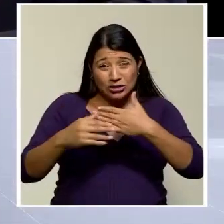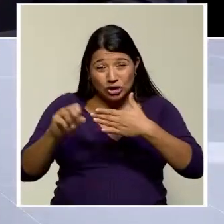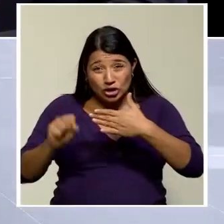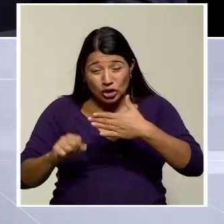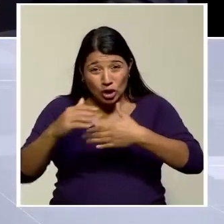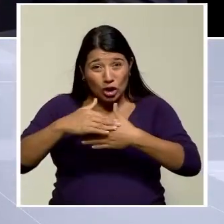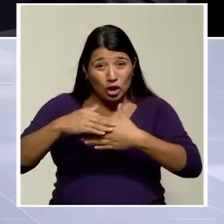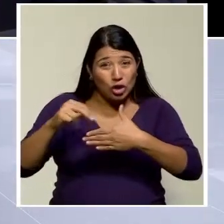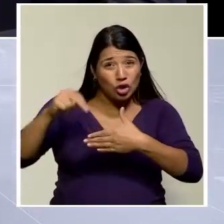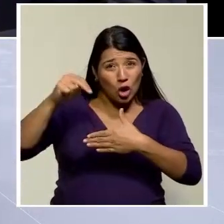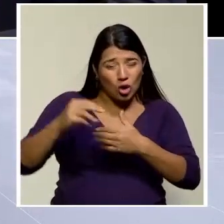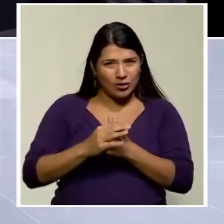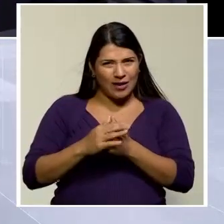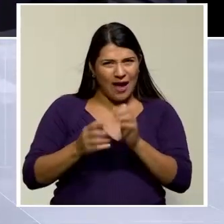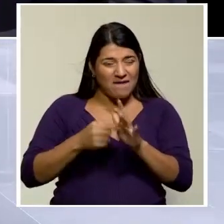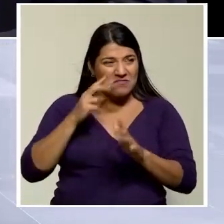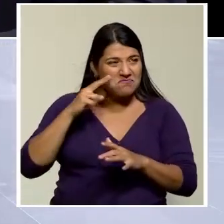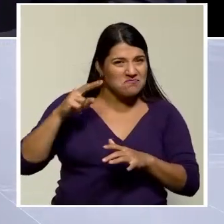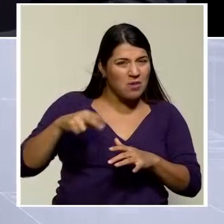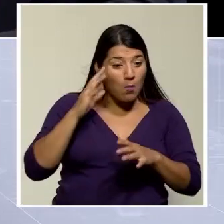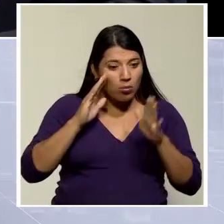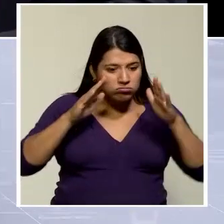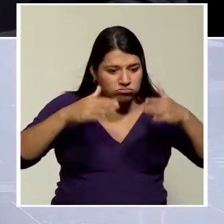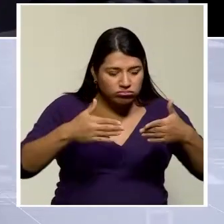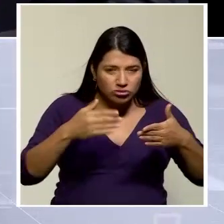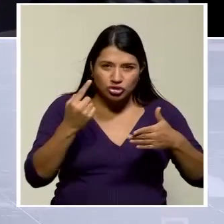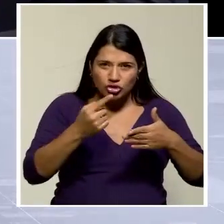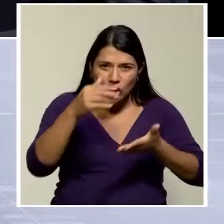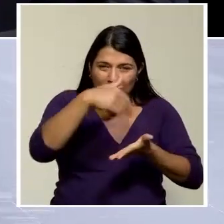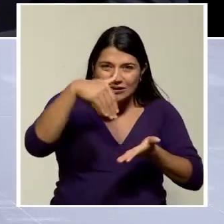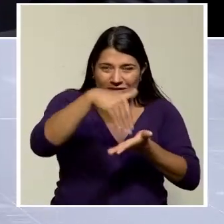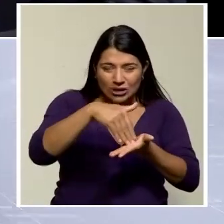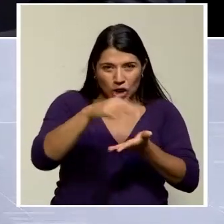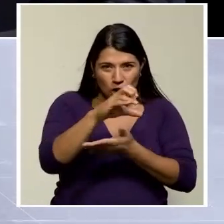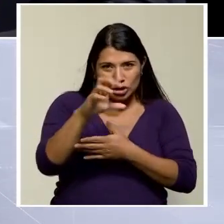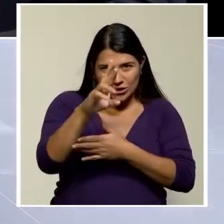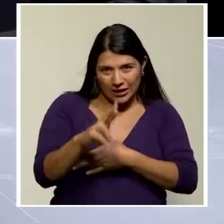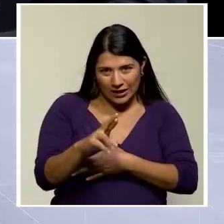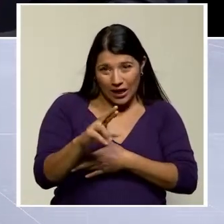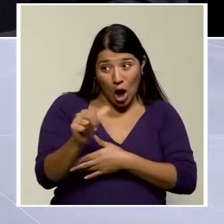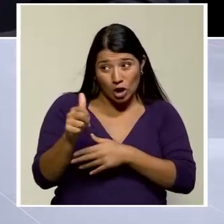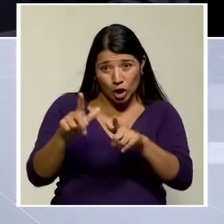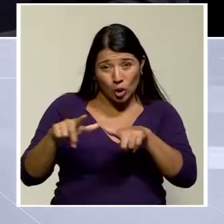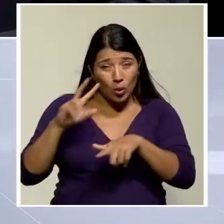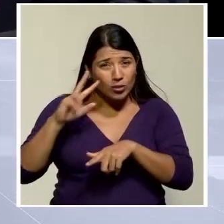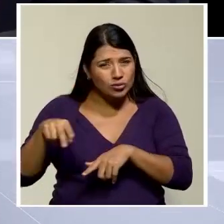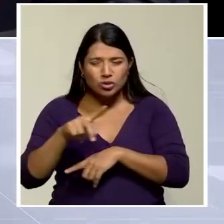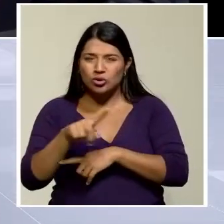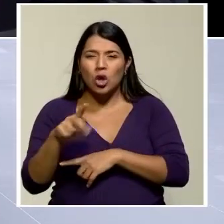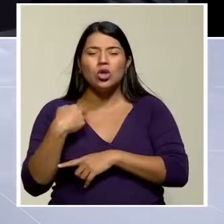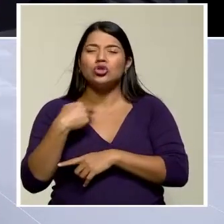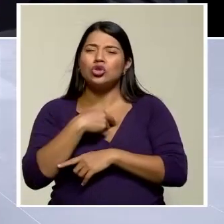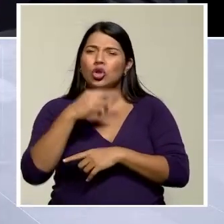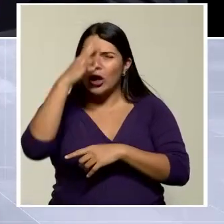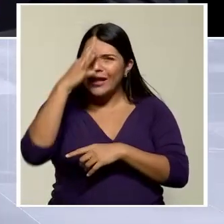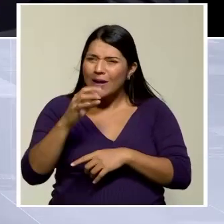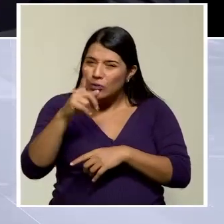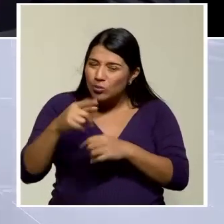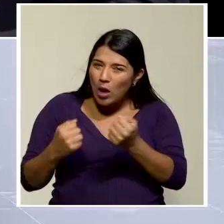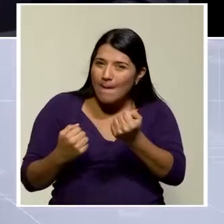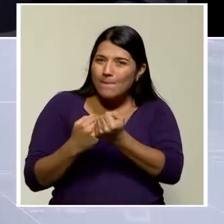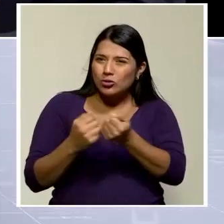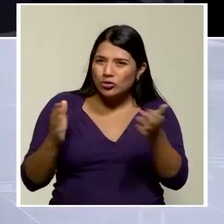totalmente olvidadas por un centralismo en las políticas del Estado. Nosotros creemos que hay que apoyar y incentivar a las